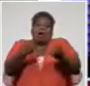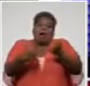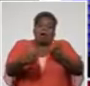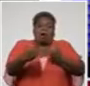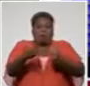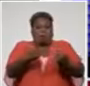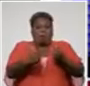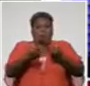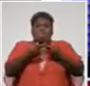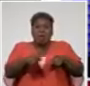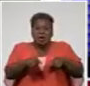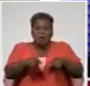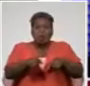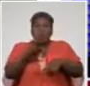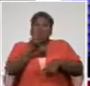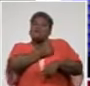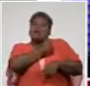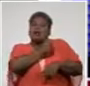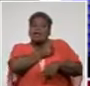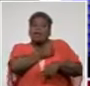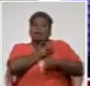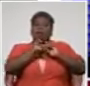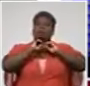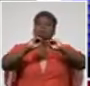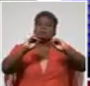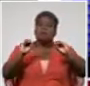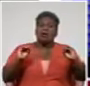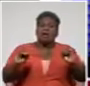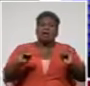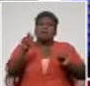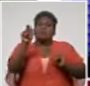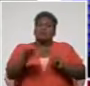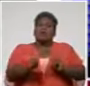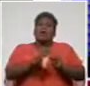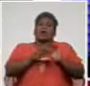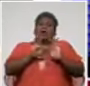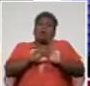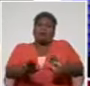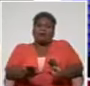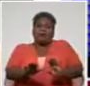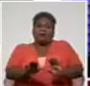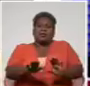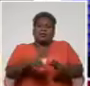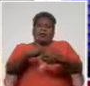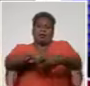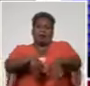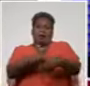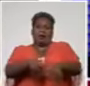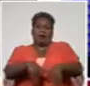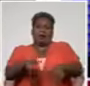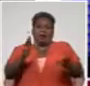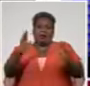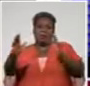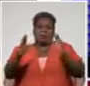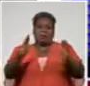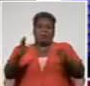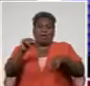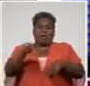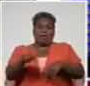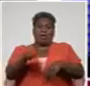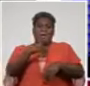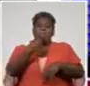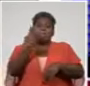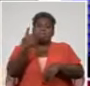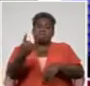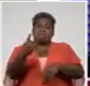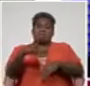ese llamado, nosotros vamos a seguir apelando a medidas también que traten de alguna manera evitar que este periodo estamos en el primer día, y hay